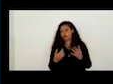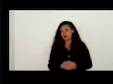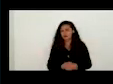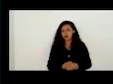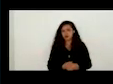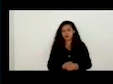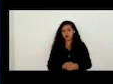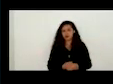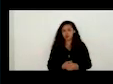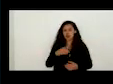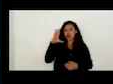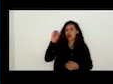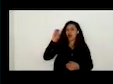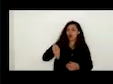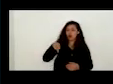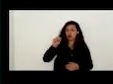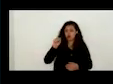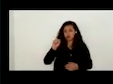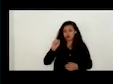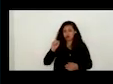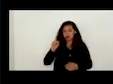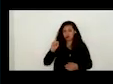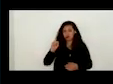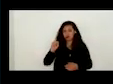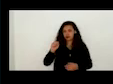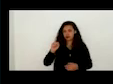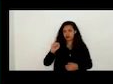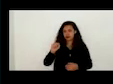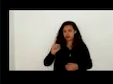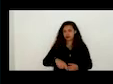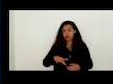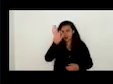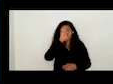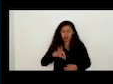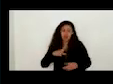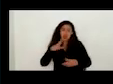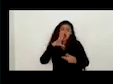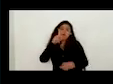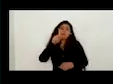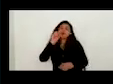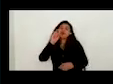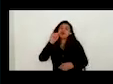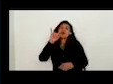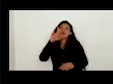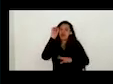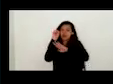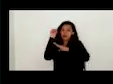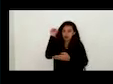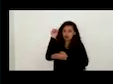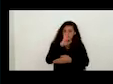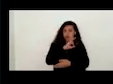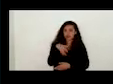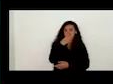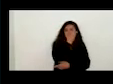organismos internacionales recomiendan que el porcentaje de proteína durante el embarazo puede ir en el orden del 3